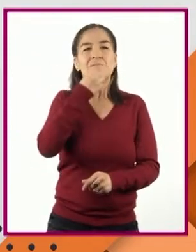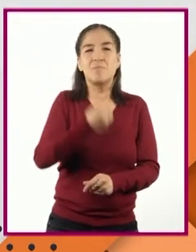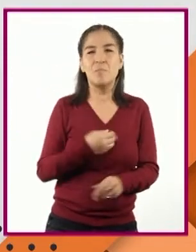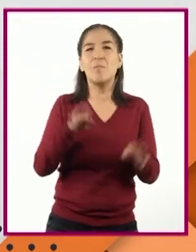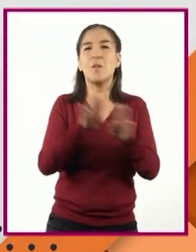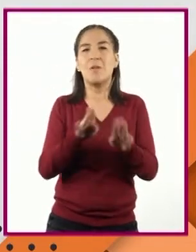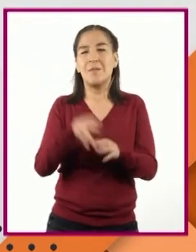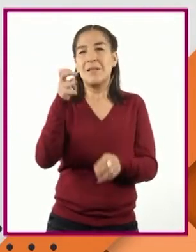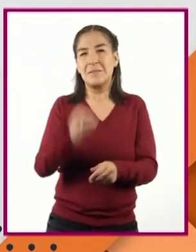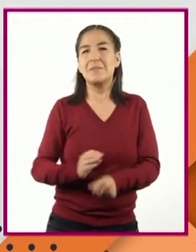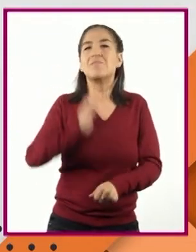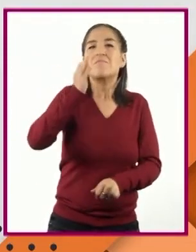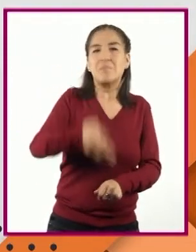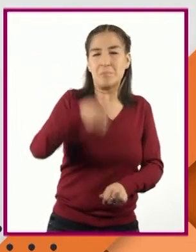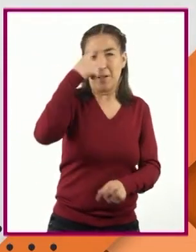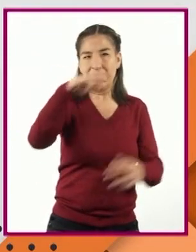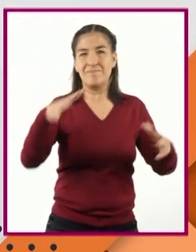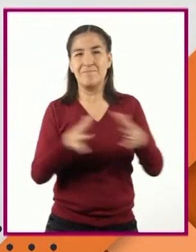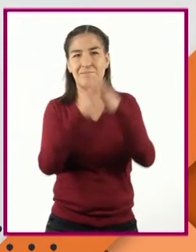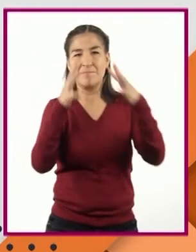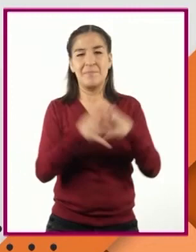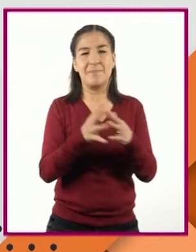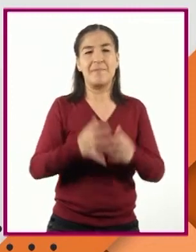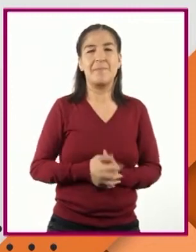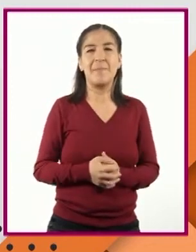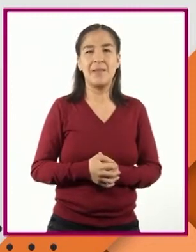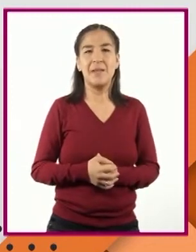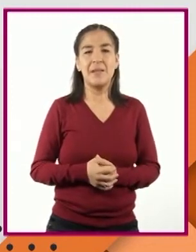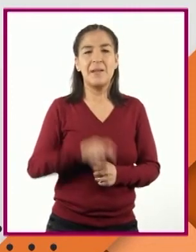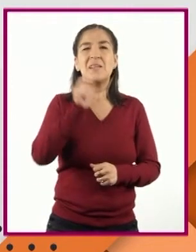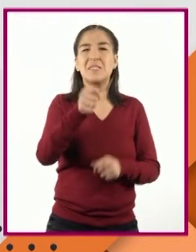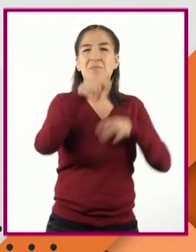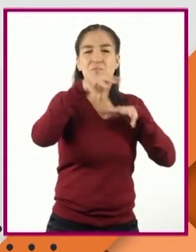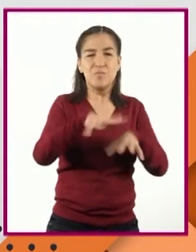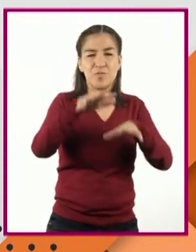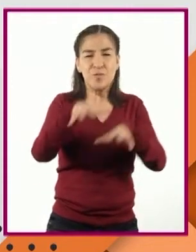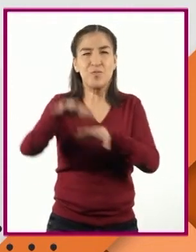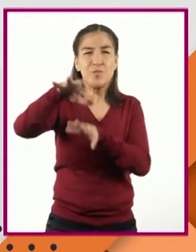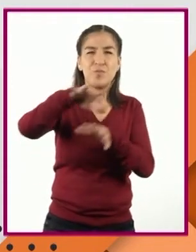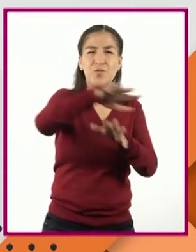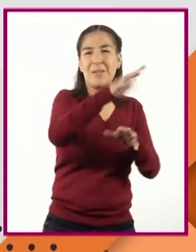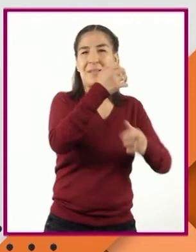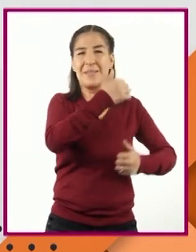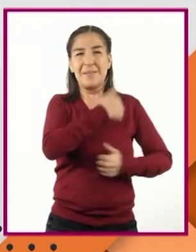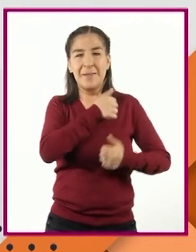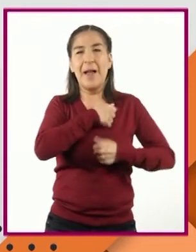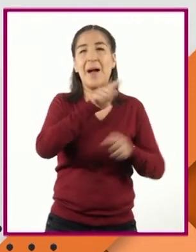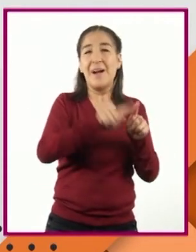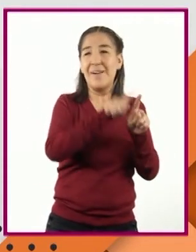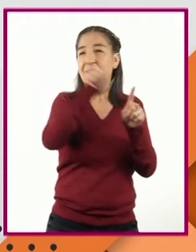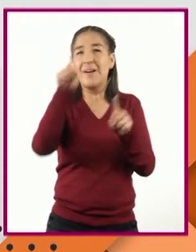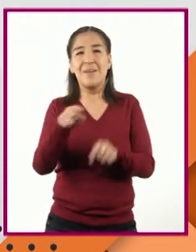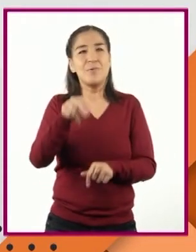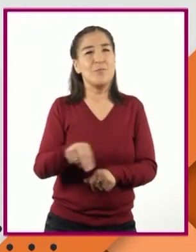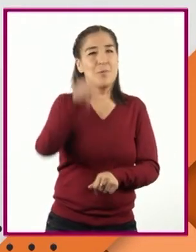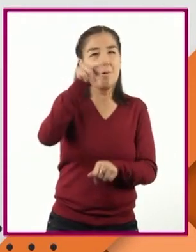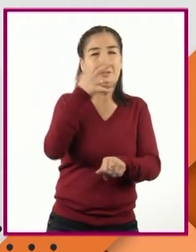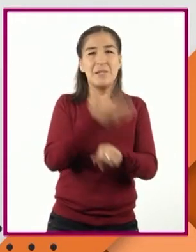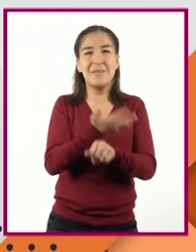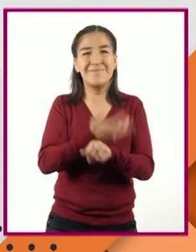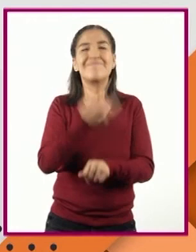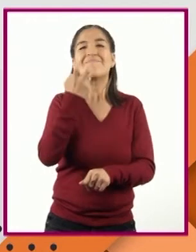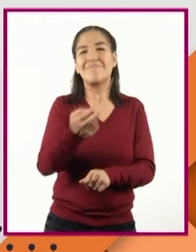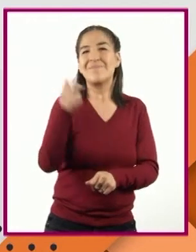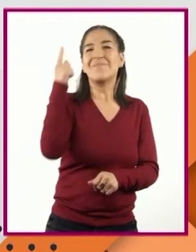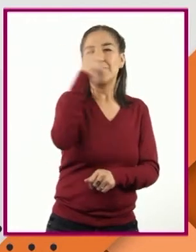de aprovisionarlo para el combate. La marcha del ejército hacia el norte fue complicada, sobre todo porque se